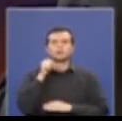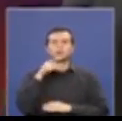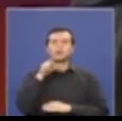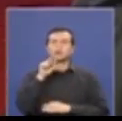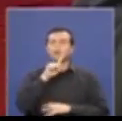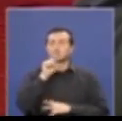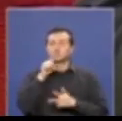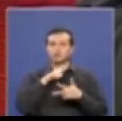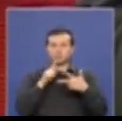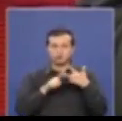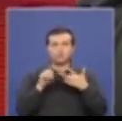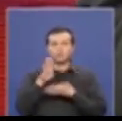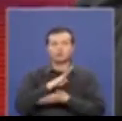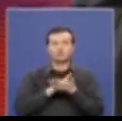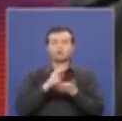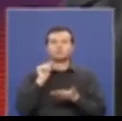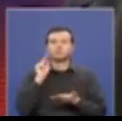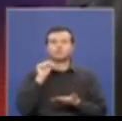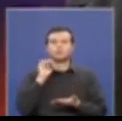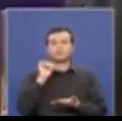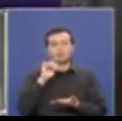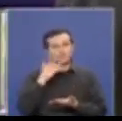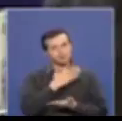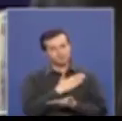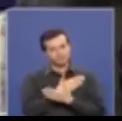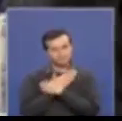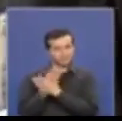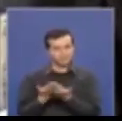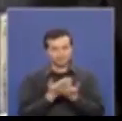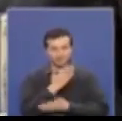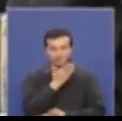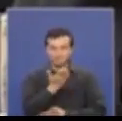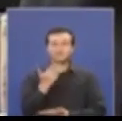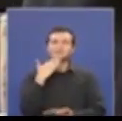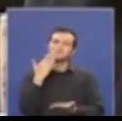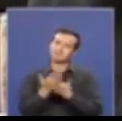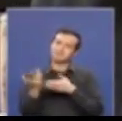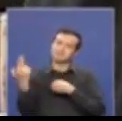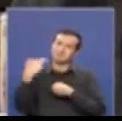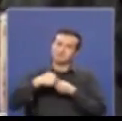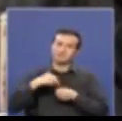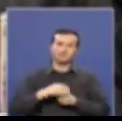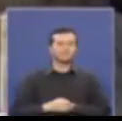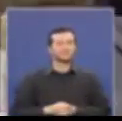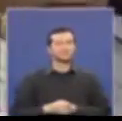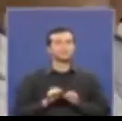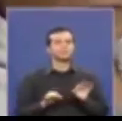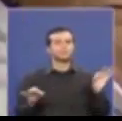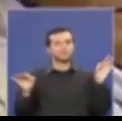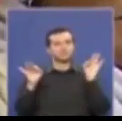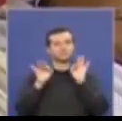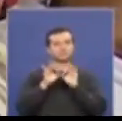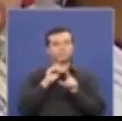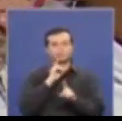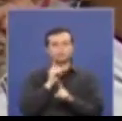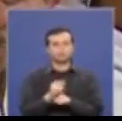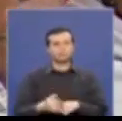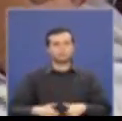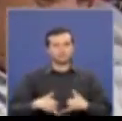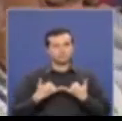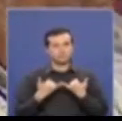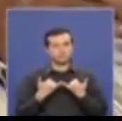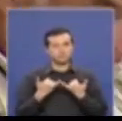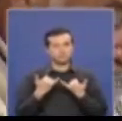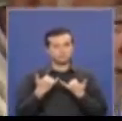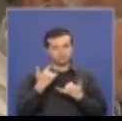Jenny Yaput, dirigente Barrio San Miguel. Ya, bienvenidas, compañeras, ¿no? Gracias por estar aquí. Y algo muy importante, y esto lo